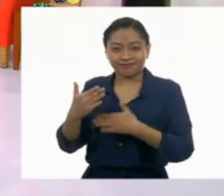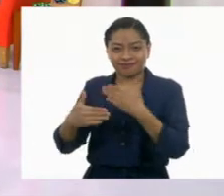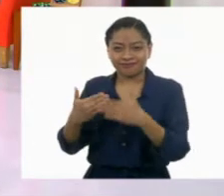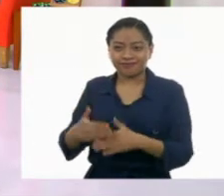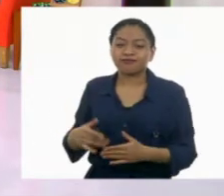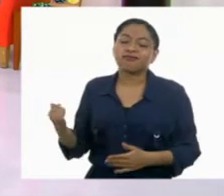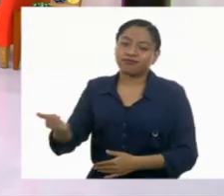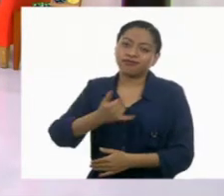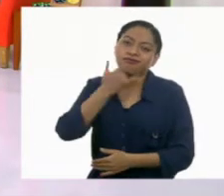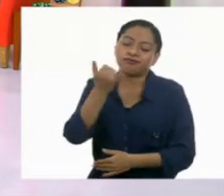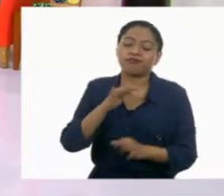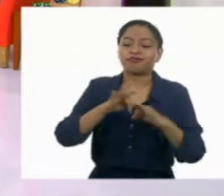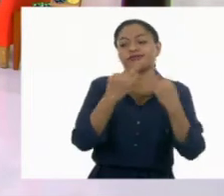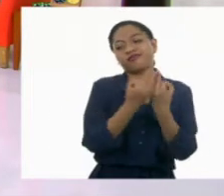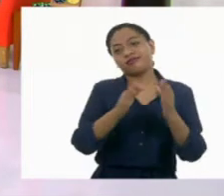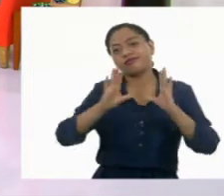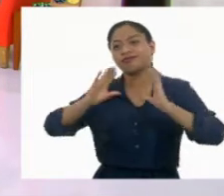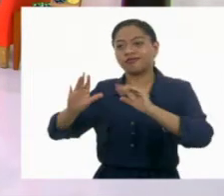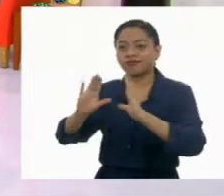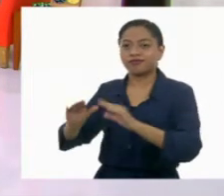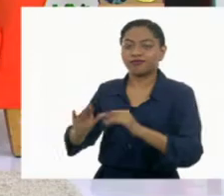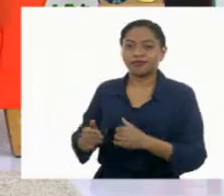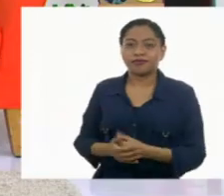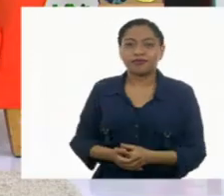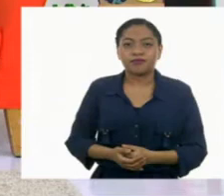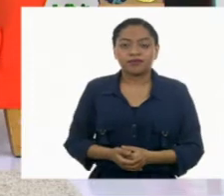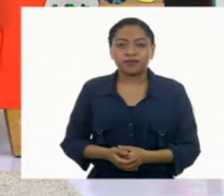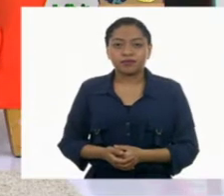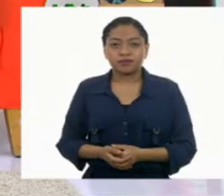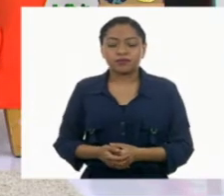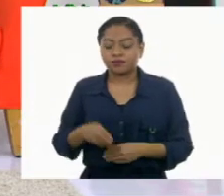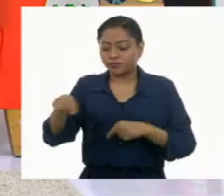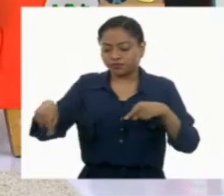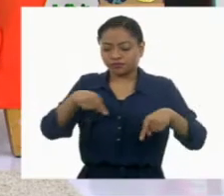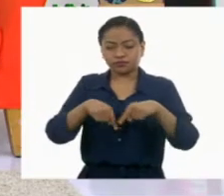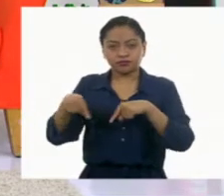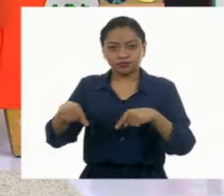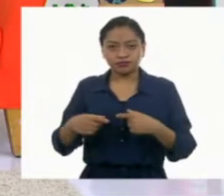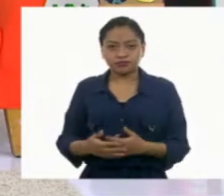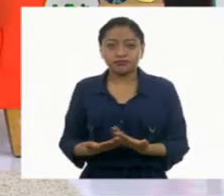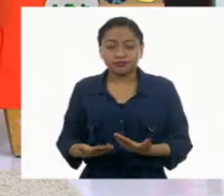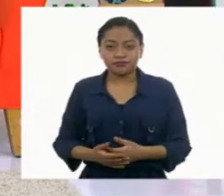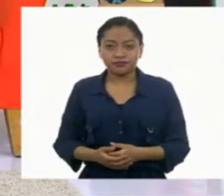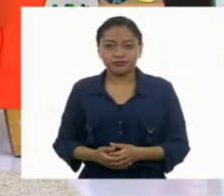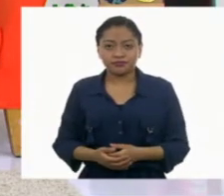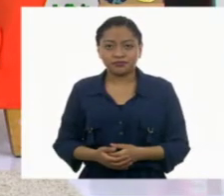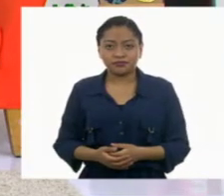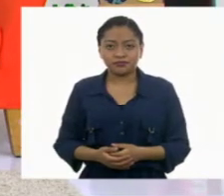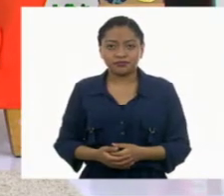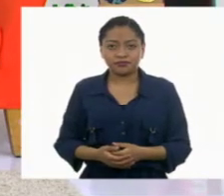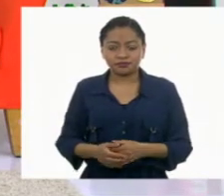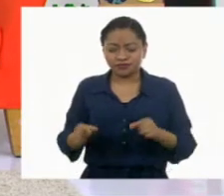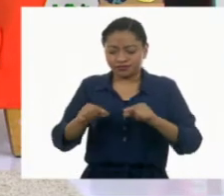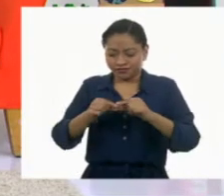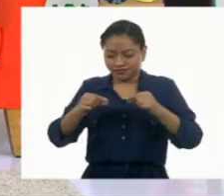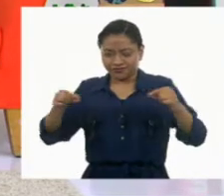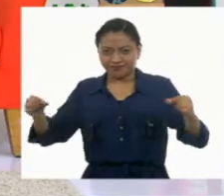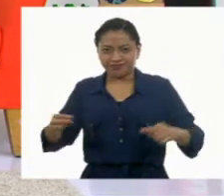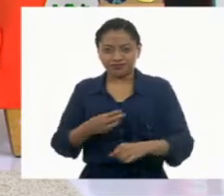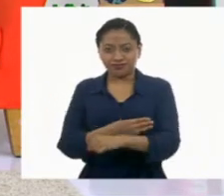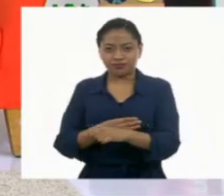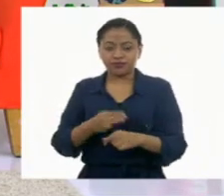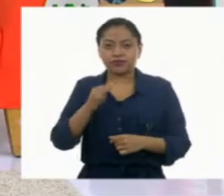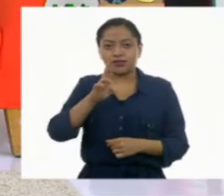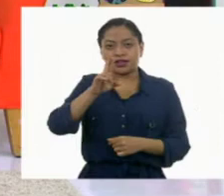la técnica, de la postura incluso, y de la disposición de la regleta y el punzón, las